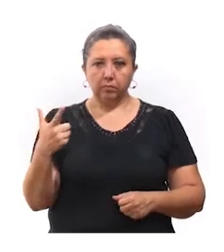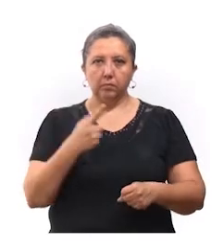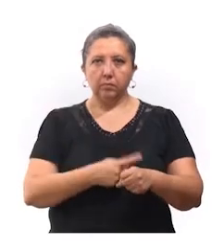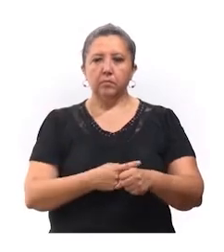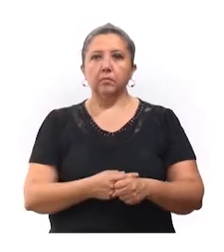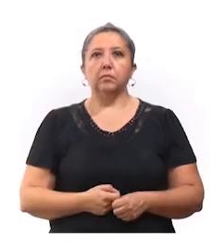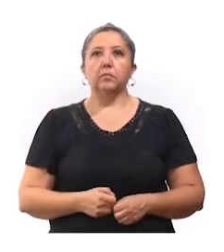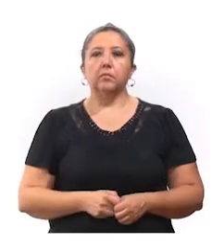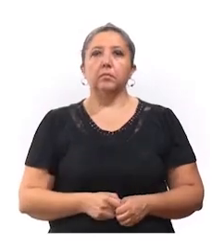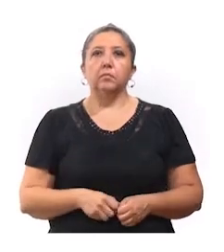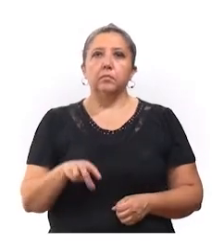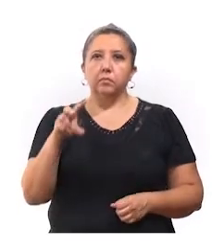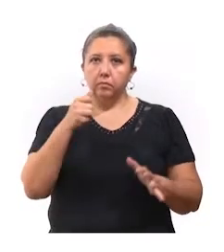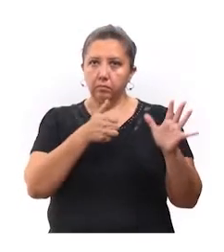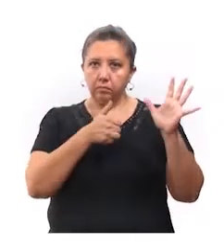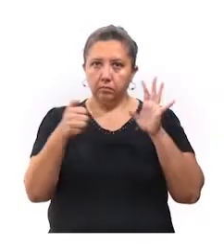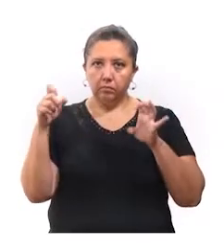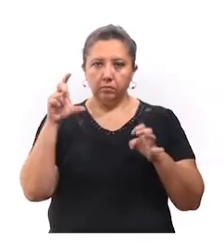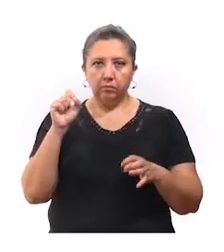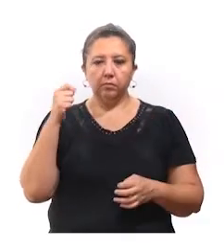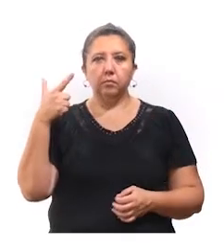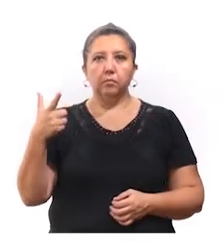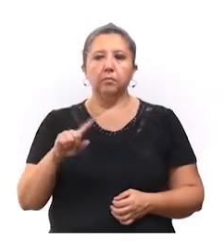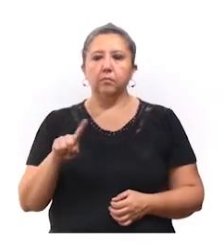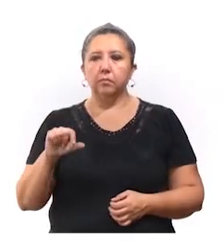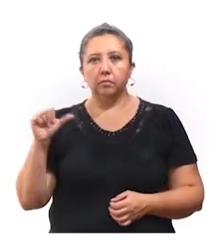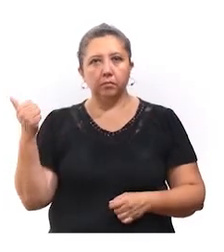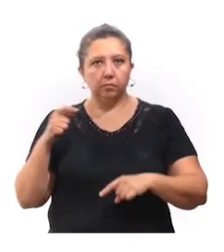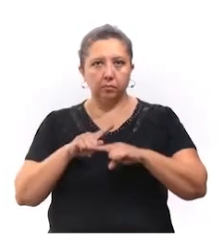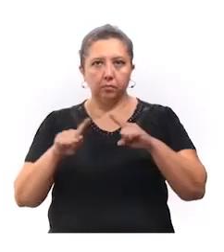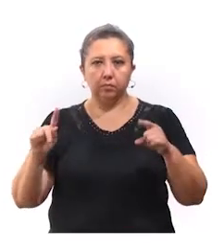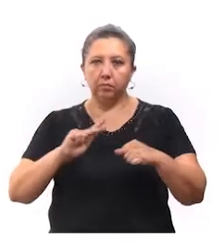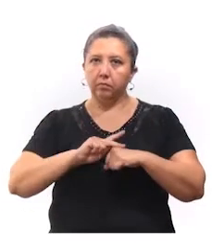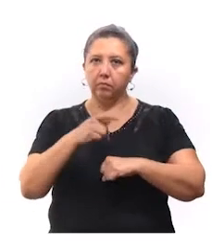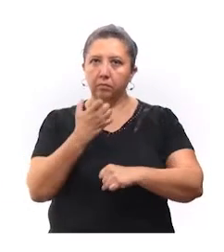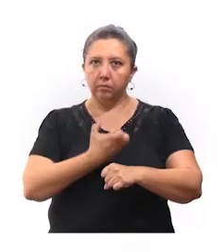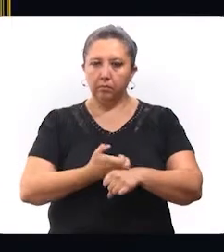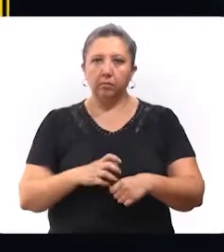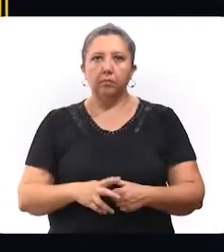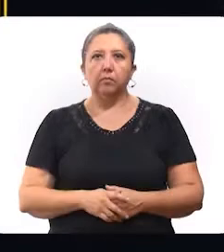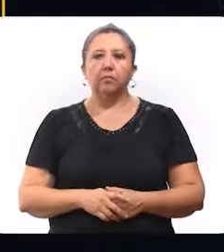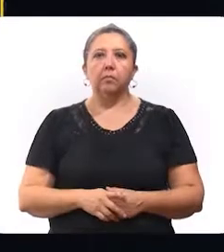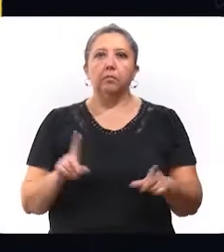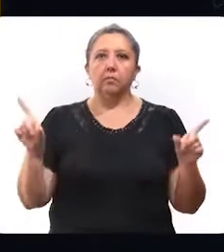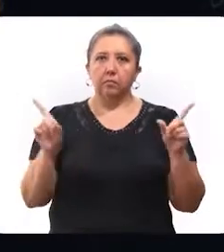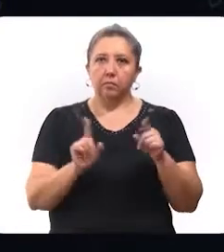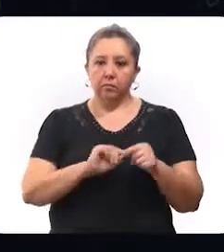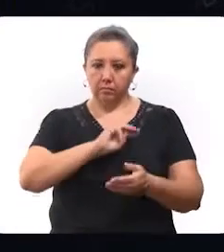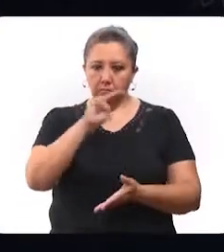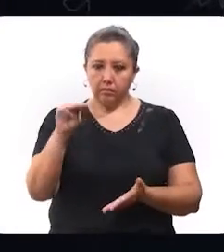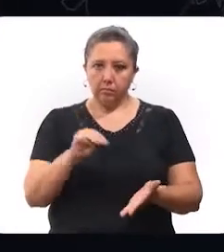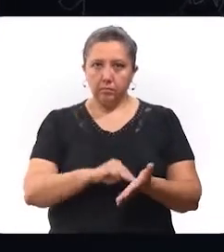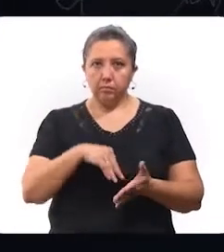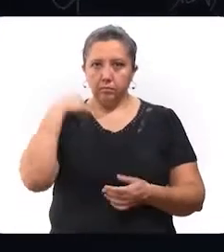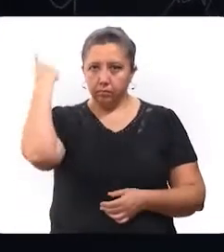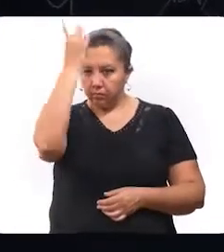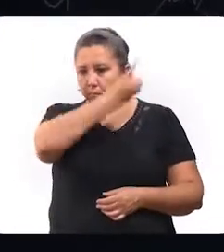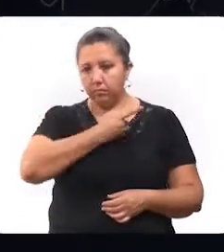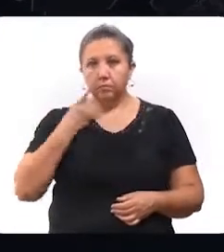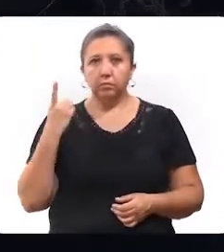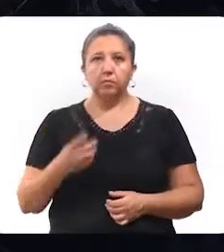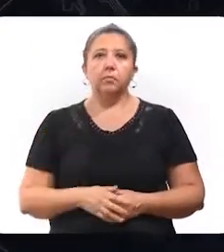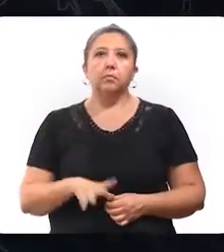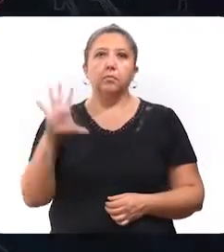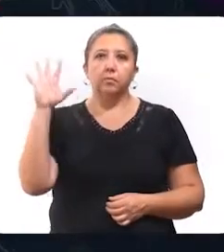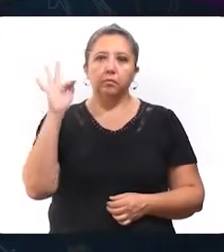78.367 casos positivos, 627 son de otro país u otro estado. Específicamente en Mérida se han